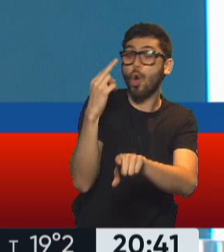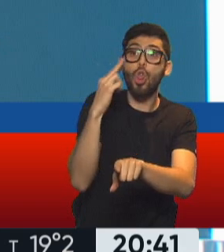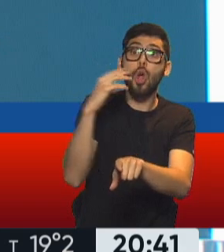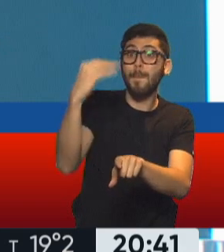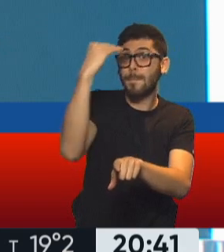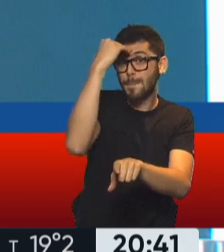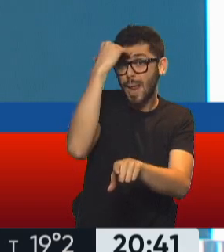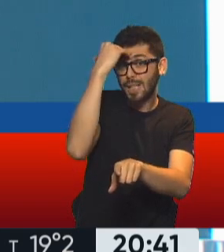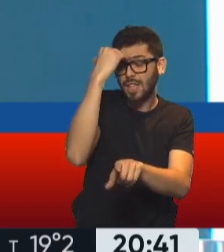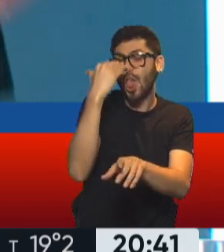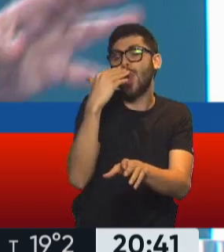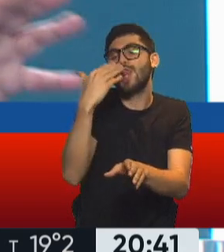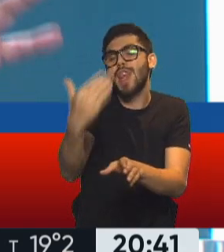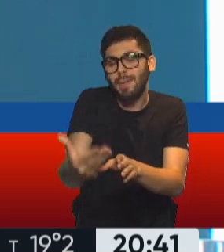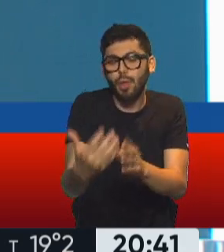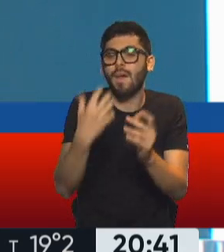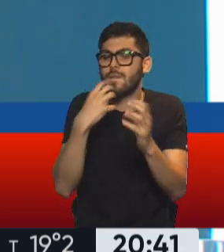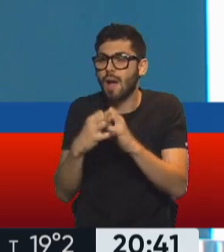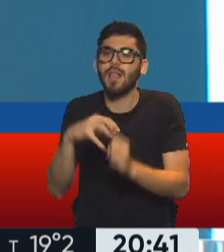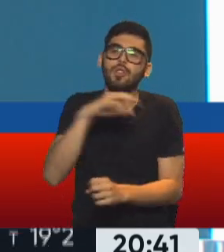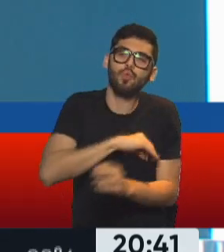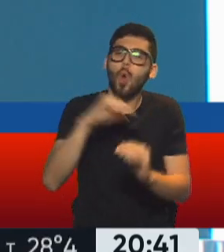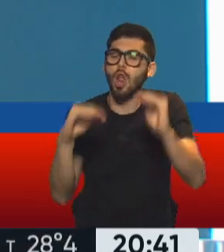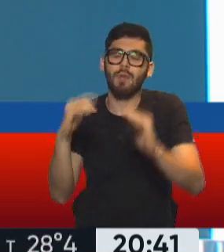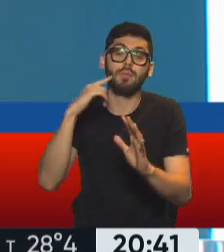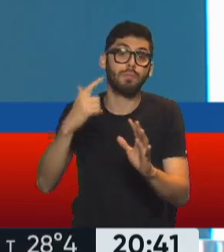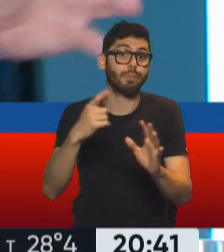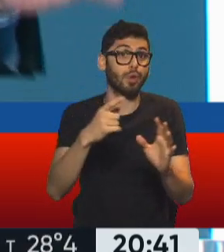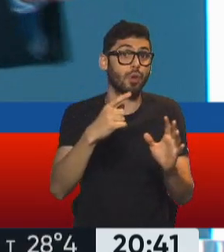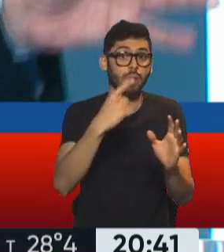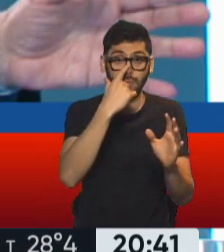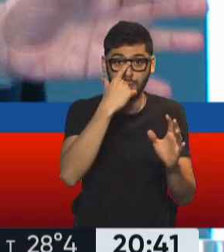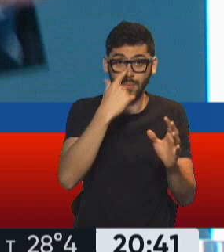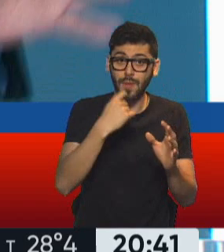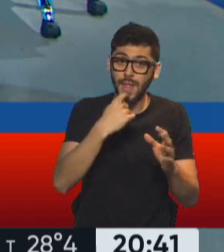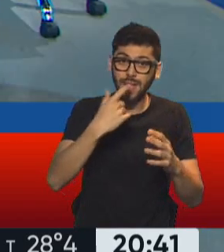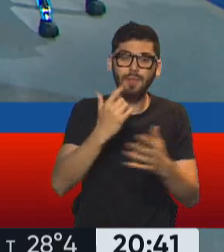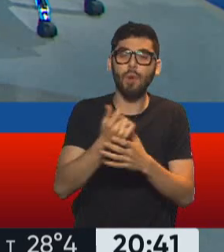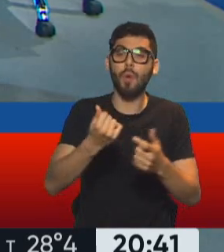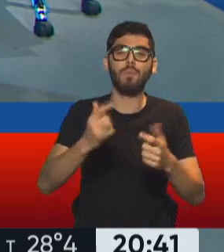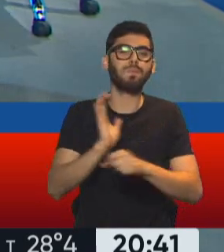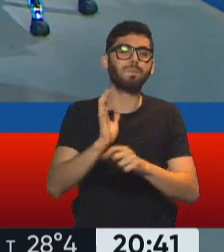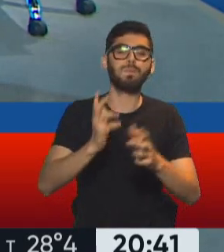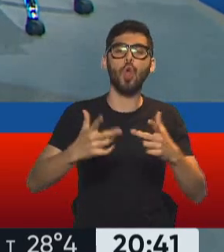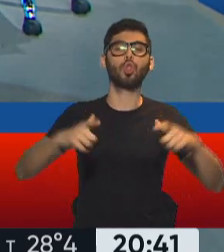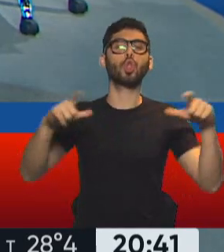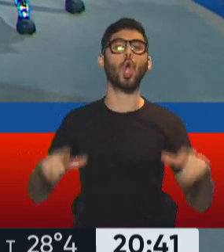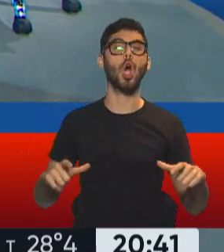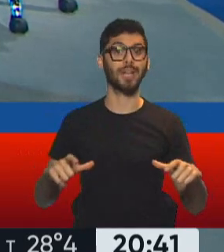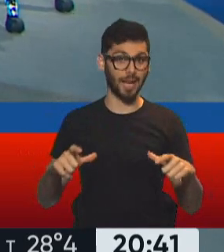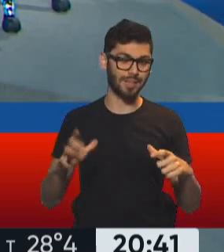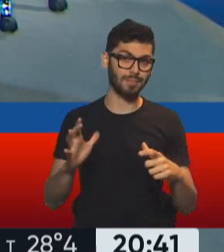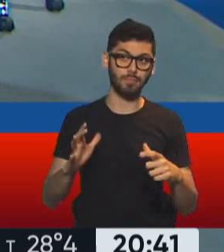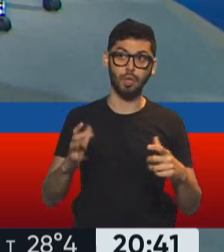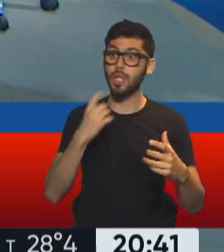Después vendrán discusiones de distribución del ingreso, salario, pero por lo menos volvemos a tener la torta, ¿vieron que dicen siempre? Sí. Vuelve a estar igual que en el